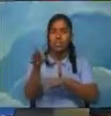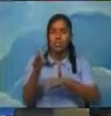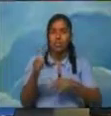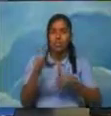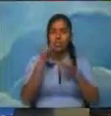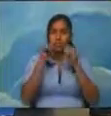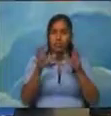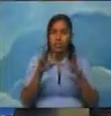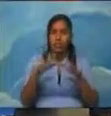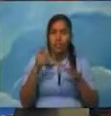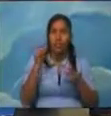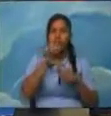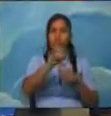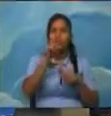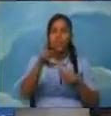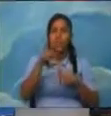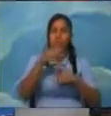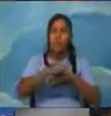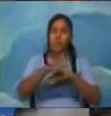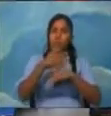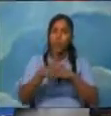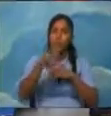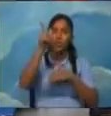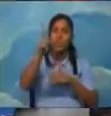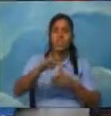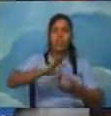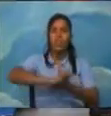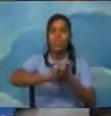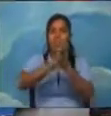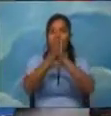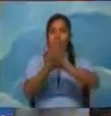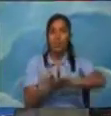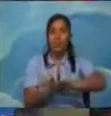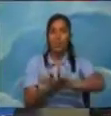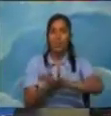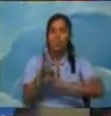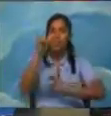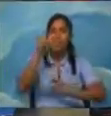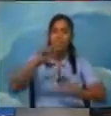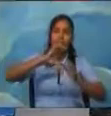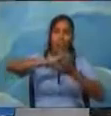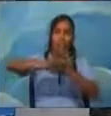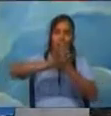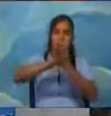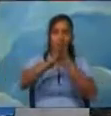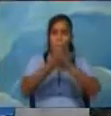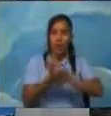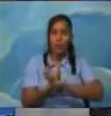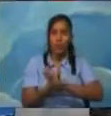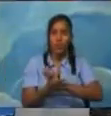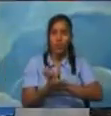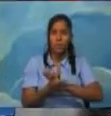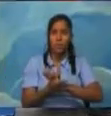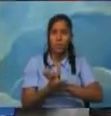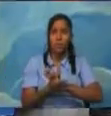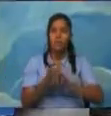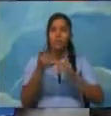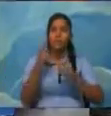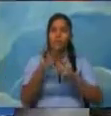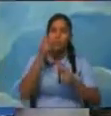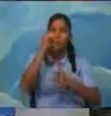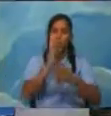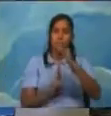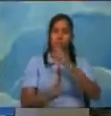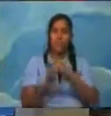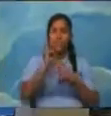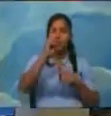testigo que ustedes pronto serán destruidos, serán acabados.